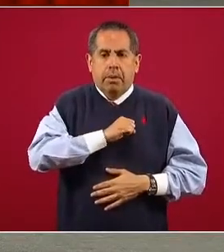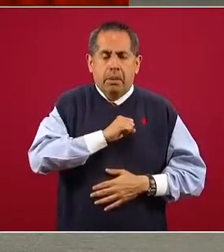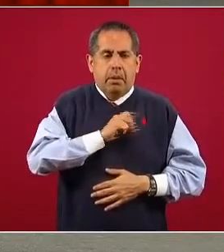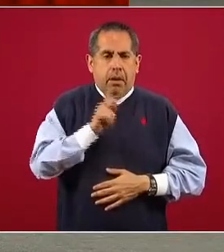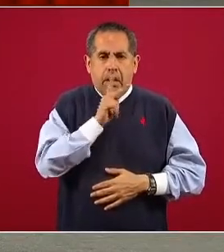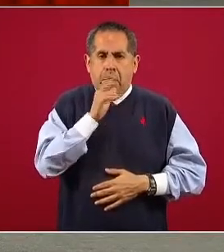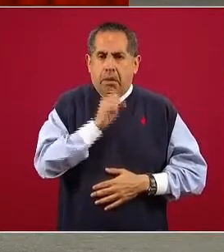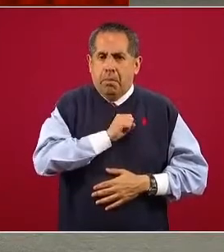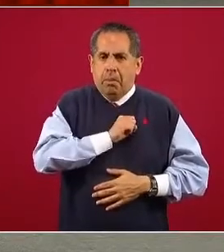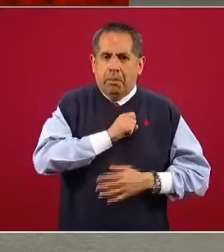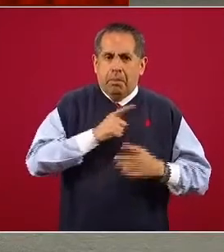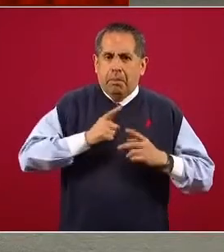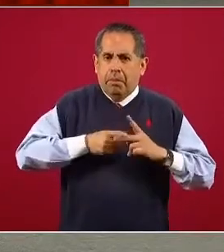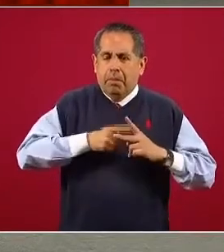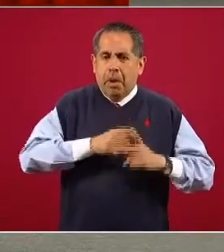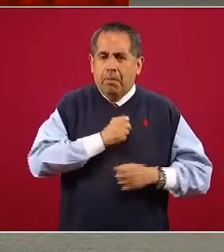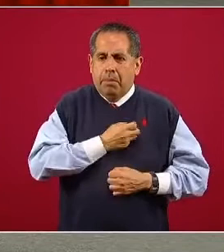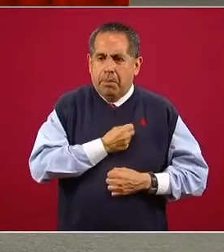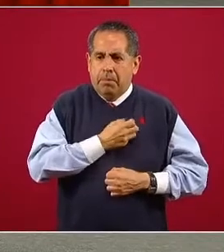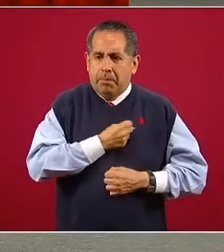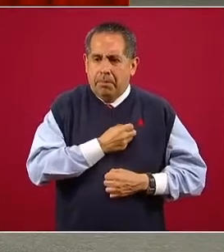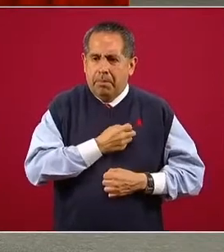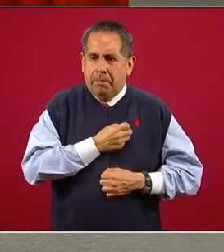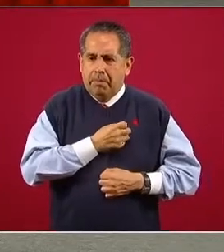otras fibrilación auricular,